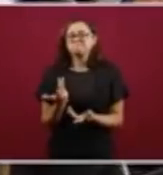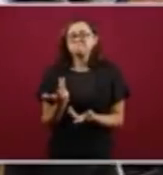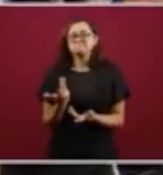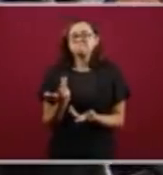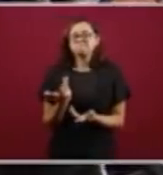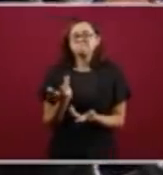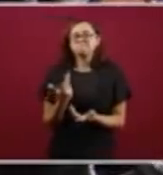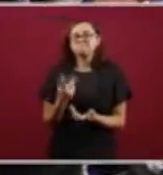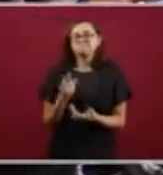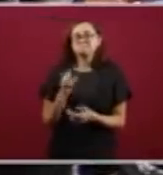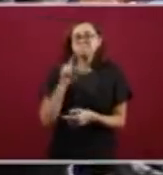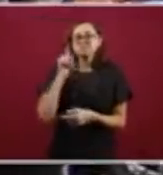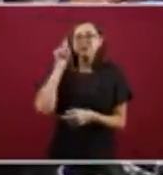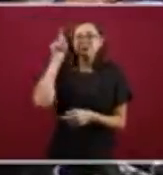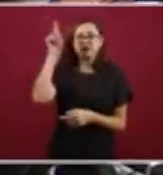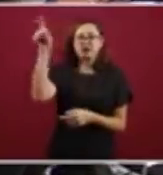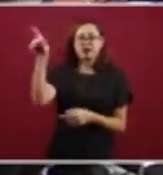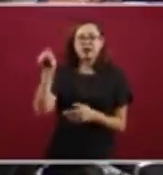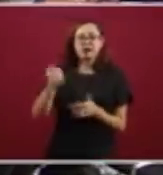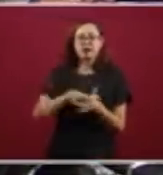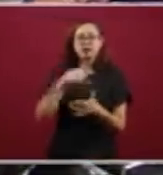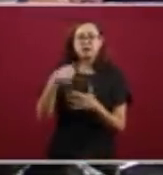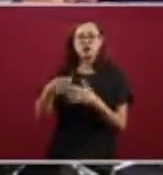Soto La Marina, Tamaulipas,